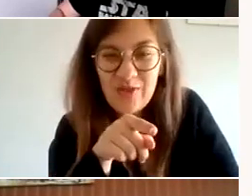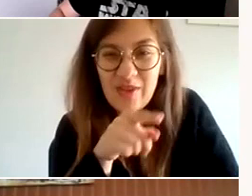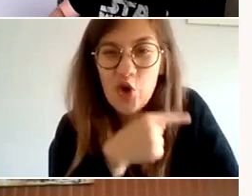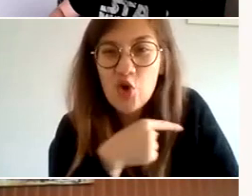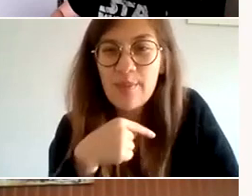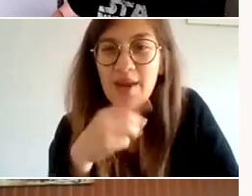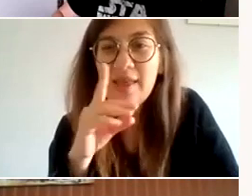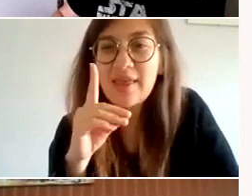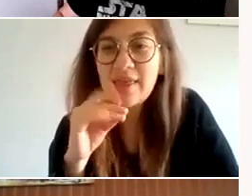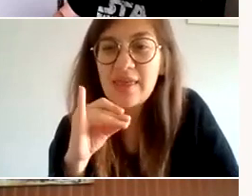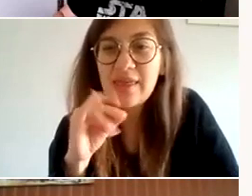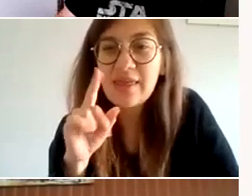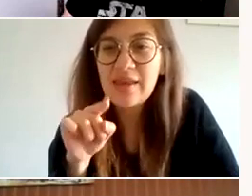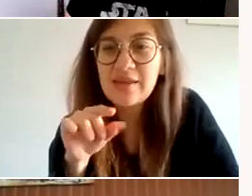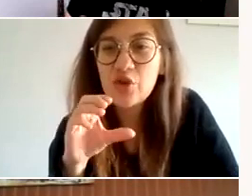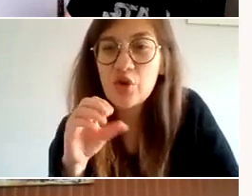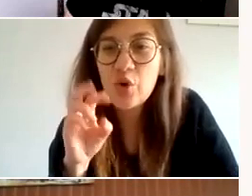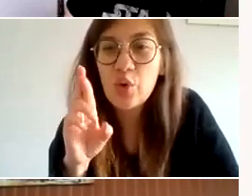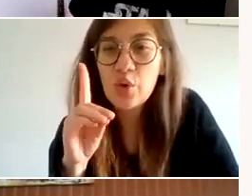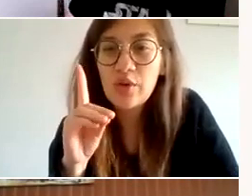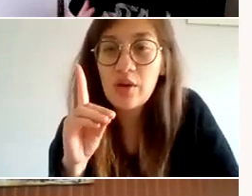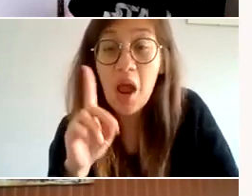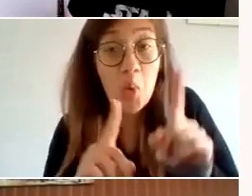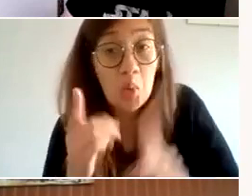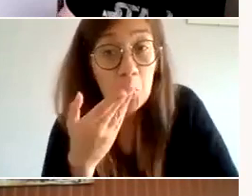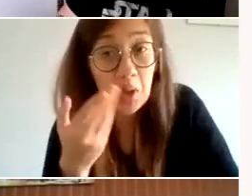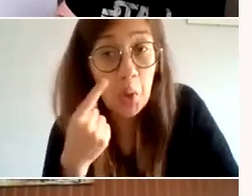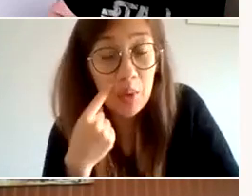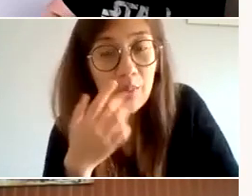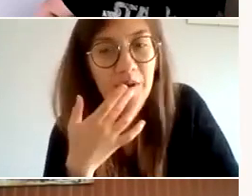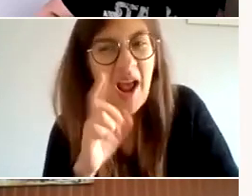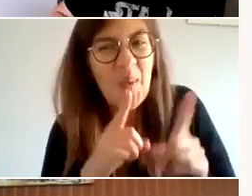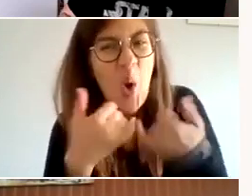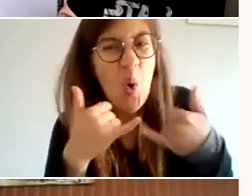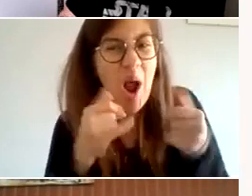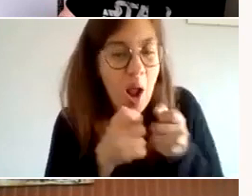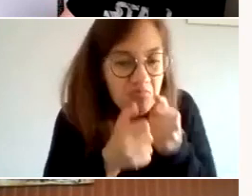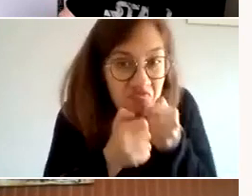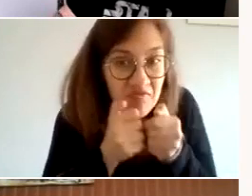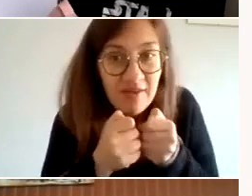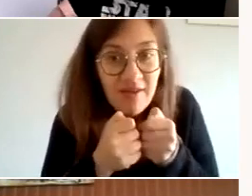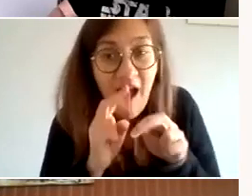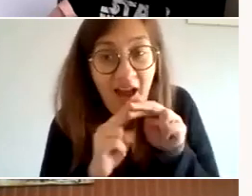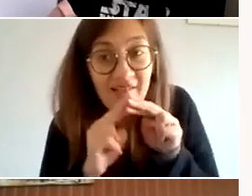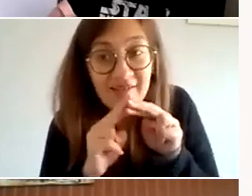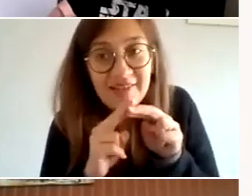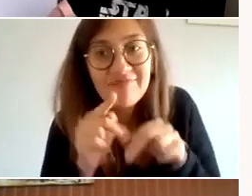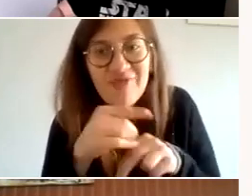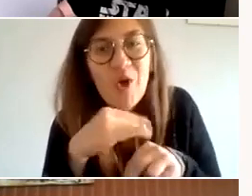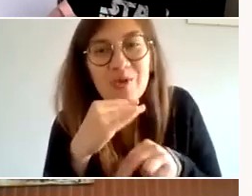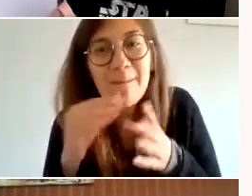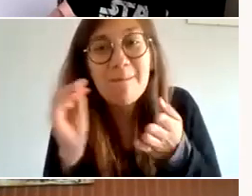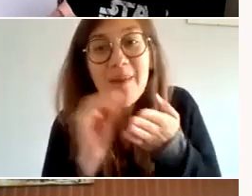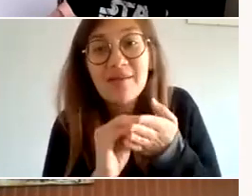Discord, que seguramente alguno de ustedes quizá conoce, si es que juega en línea con alguno de sus amigos. Esto está pensado